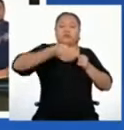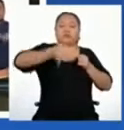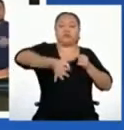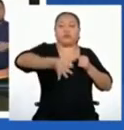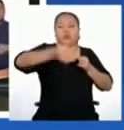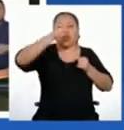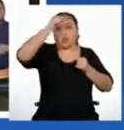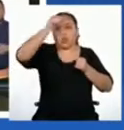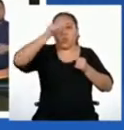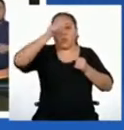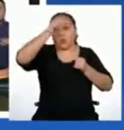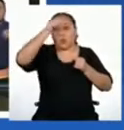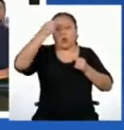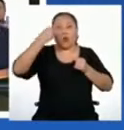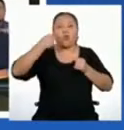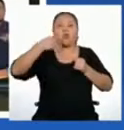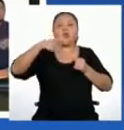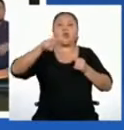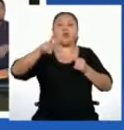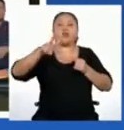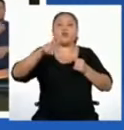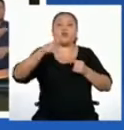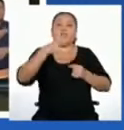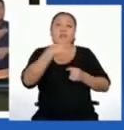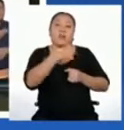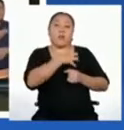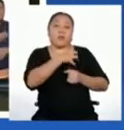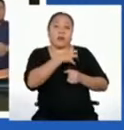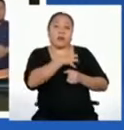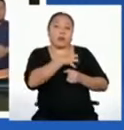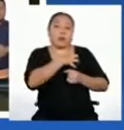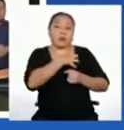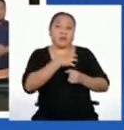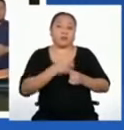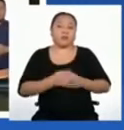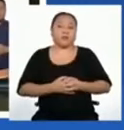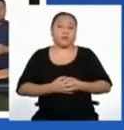12 de mayo inclusive.